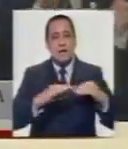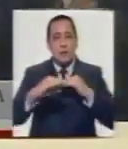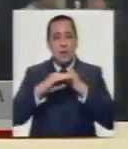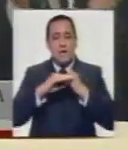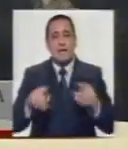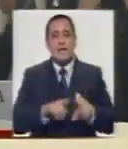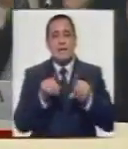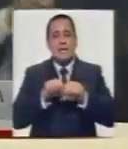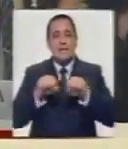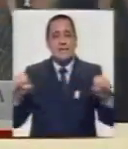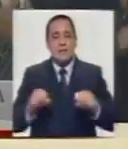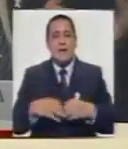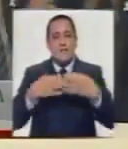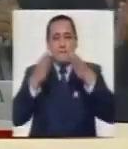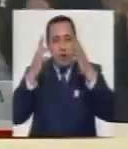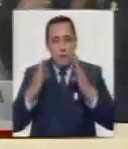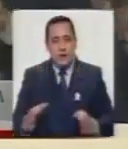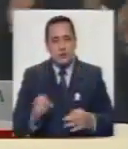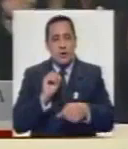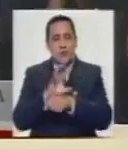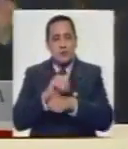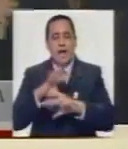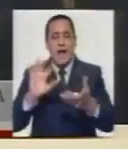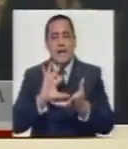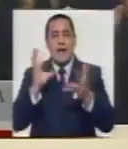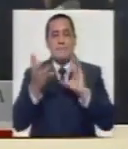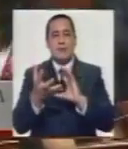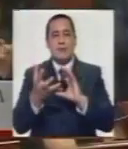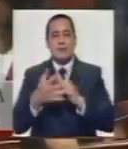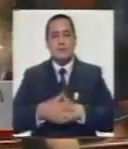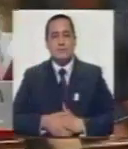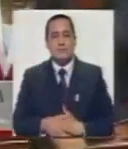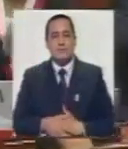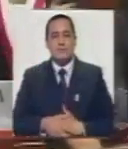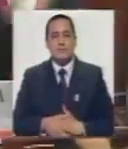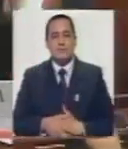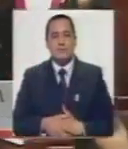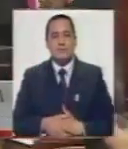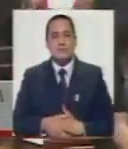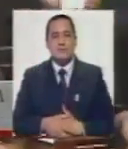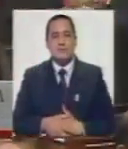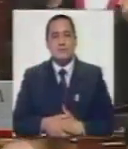como el sistema de formación y estímulo a la innovación.